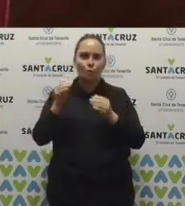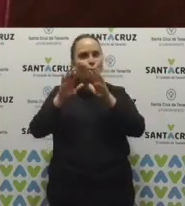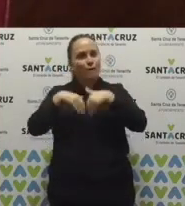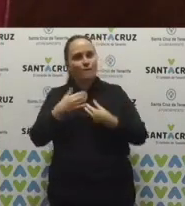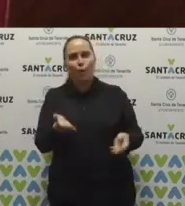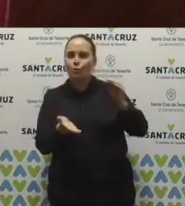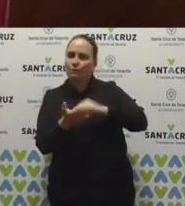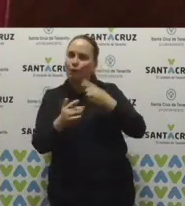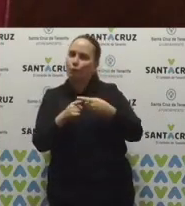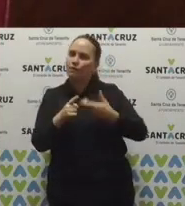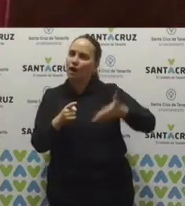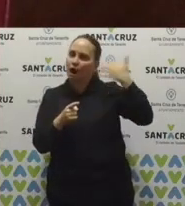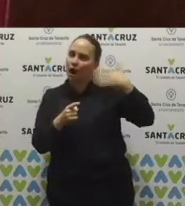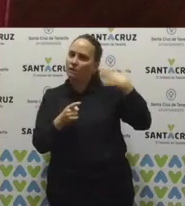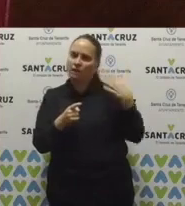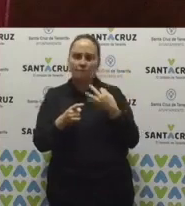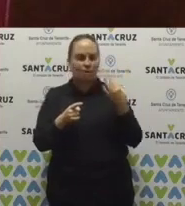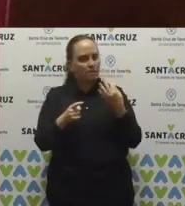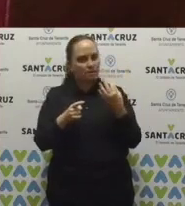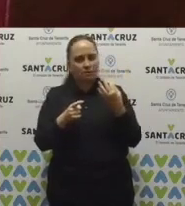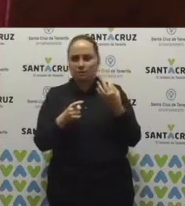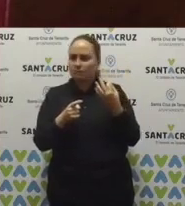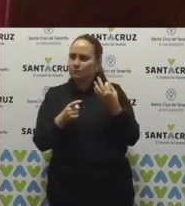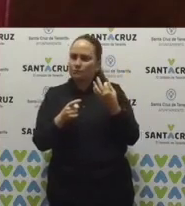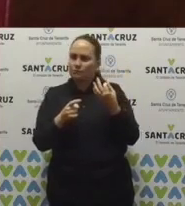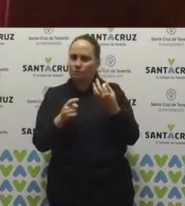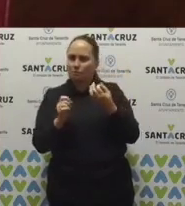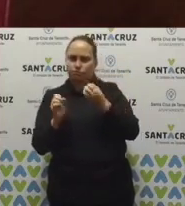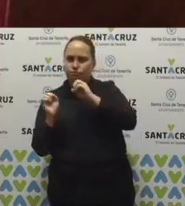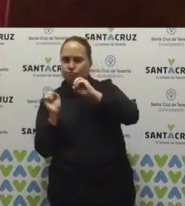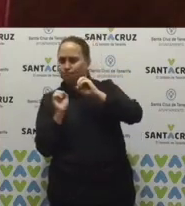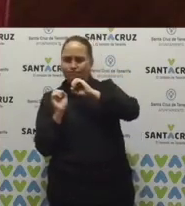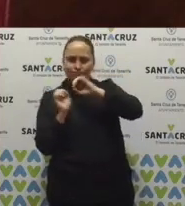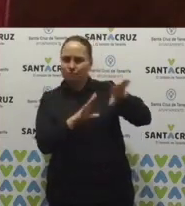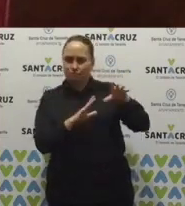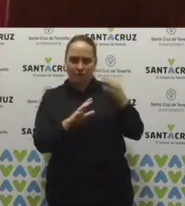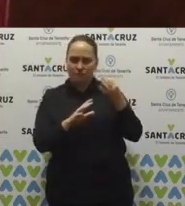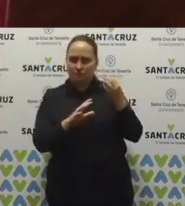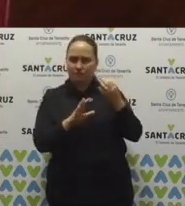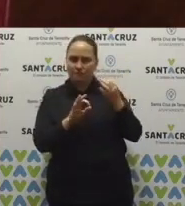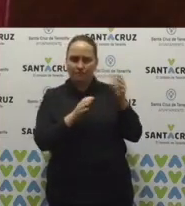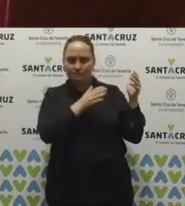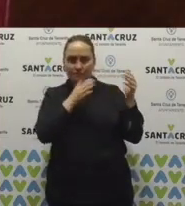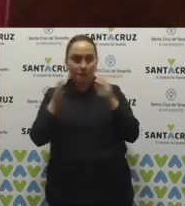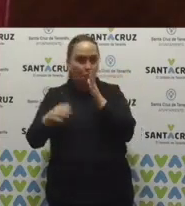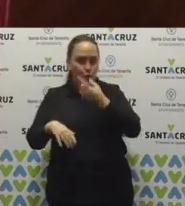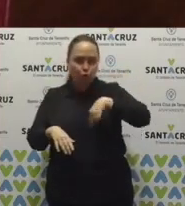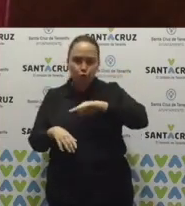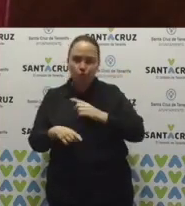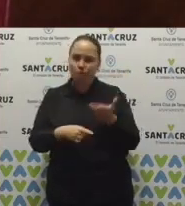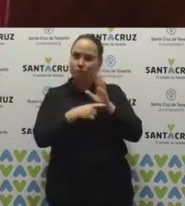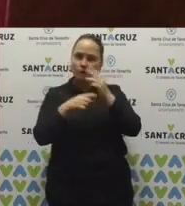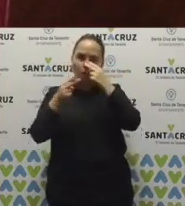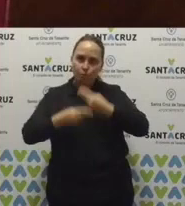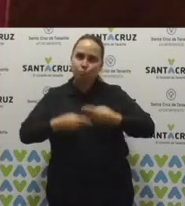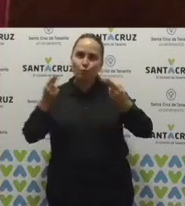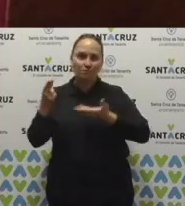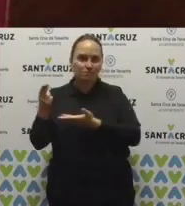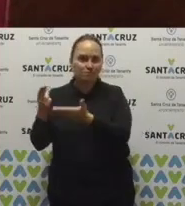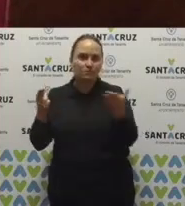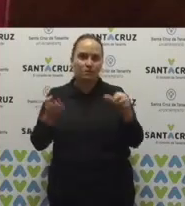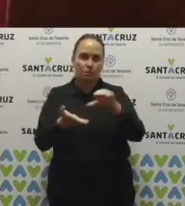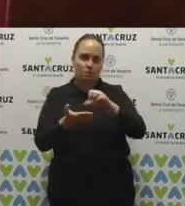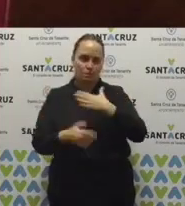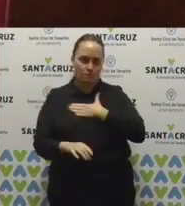nuestra de nuestros quehaceres diarios como representantes públicos que somos de nuestra de nuestra